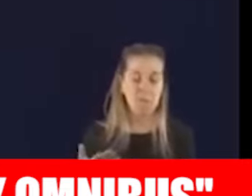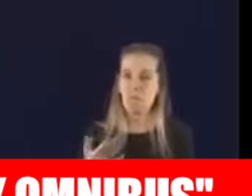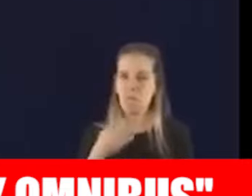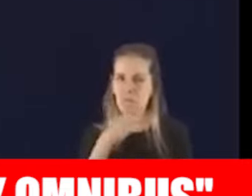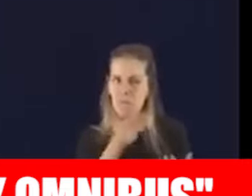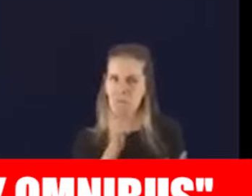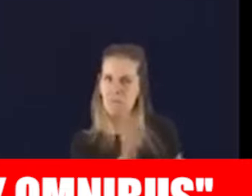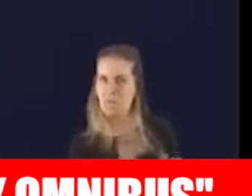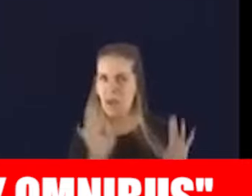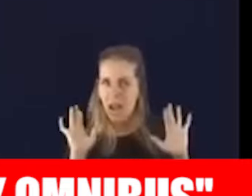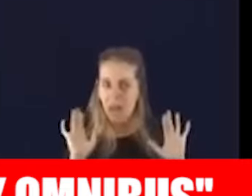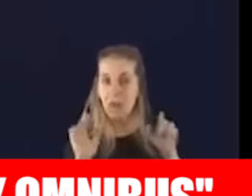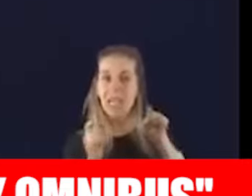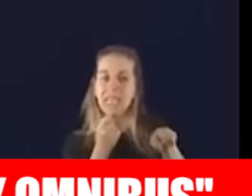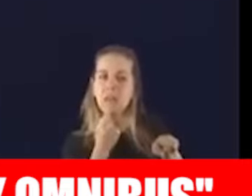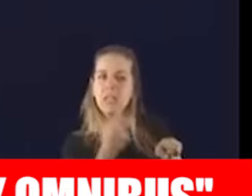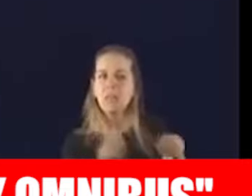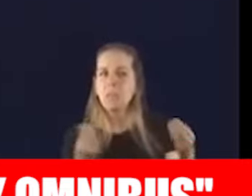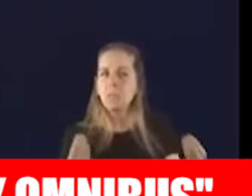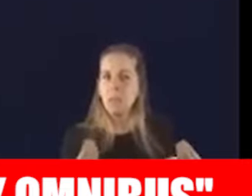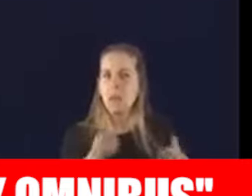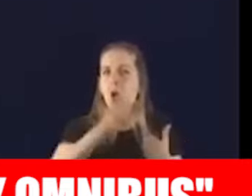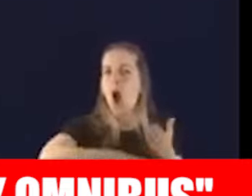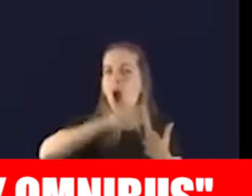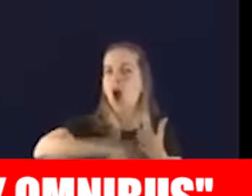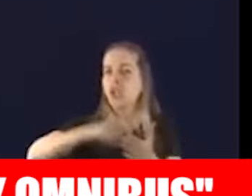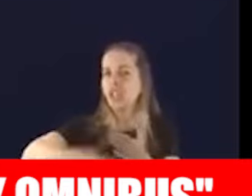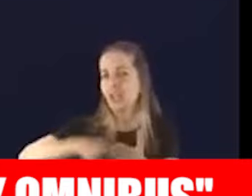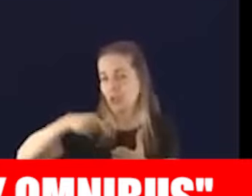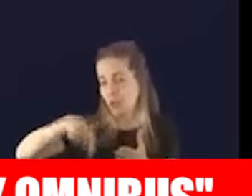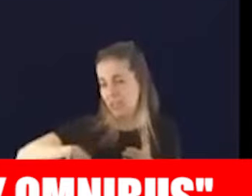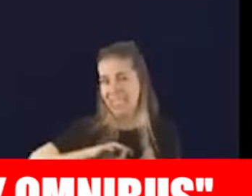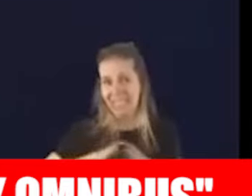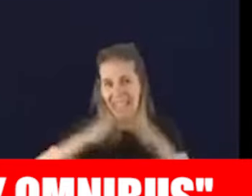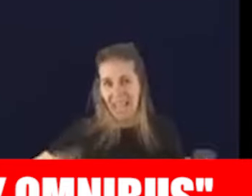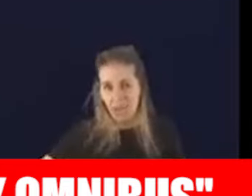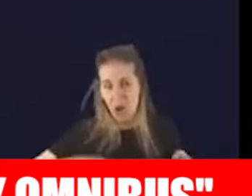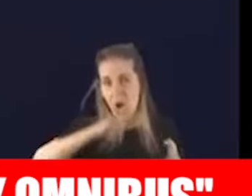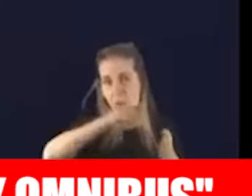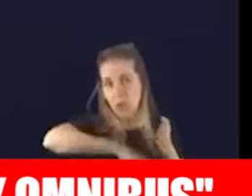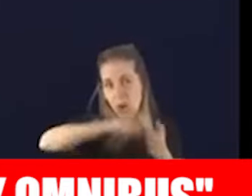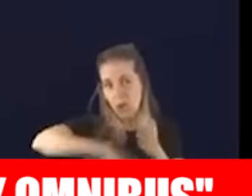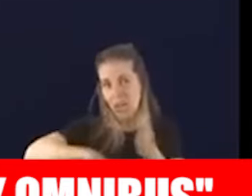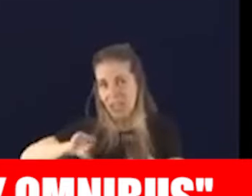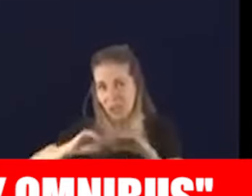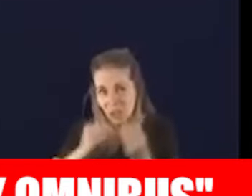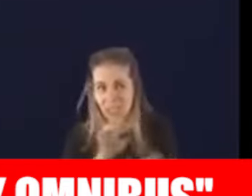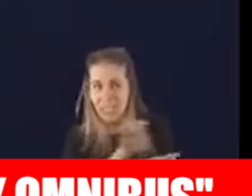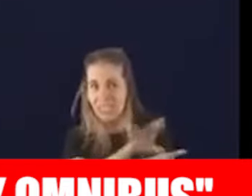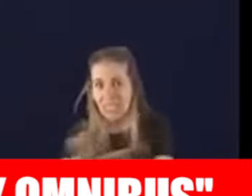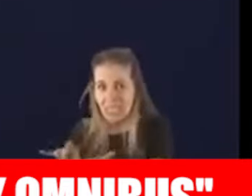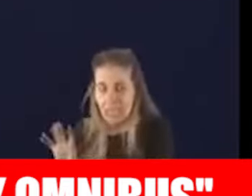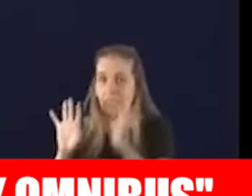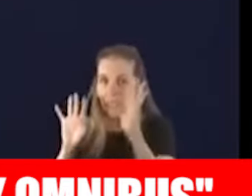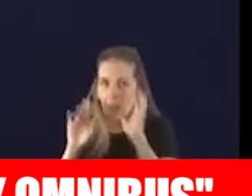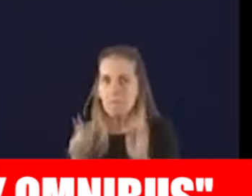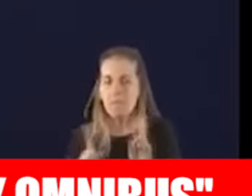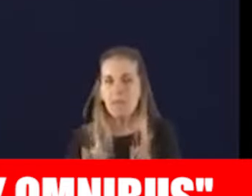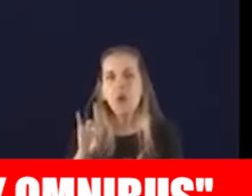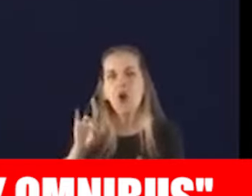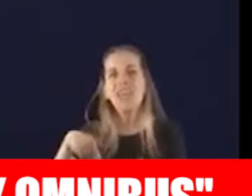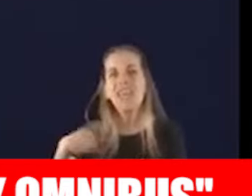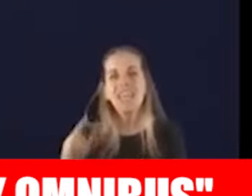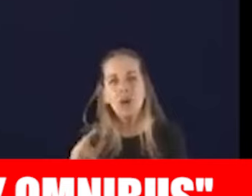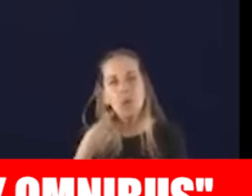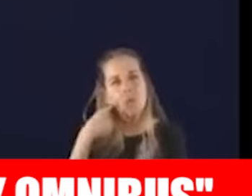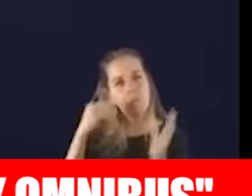Y si te referí puntualmente a la baja de contratos del último año eh habrá casos lo dice el propio decreto digo